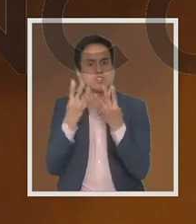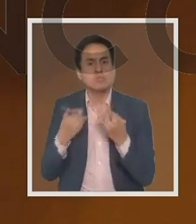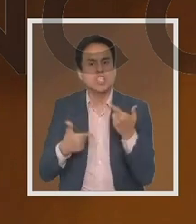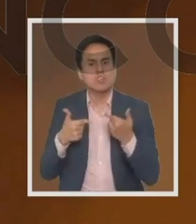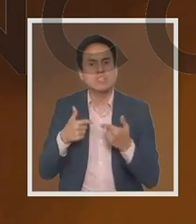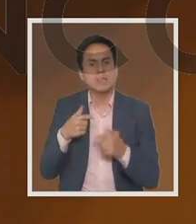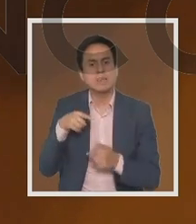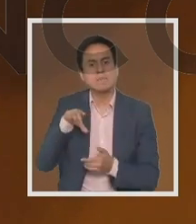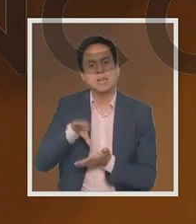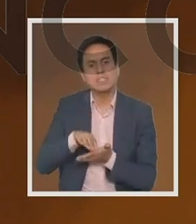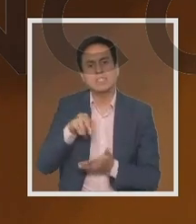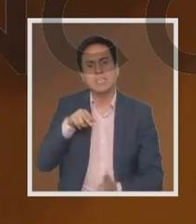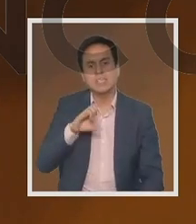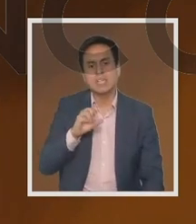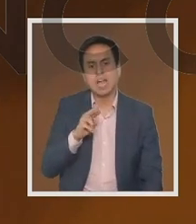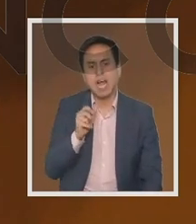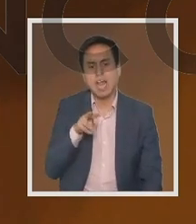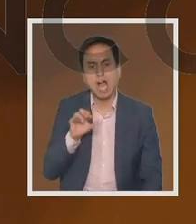en Nicaragua.